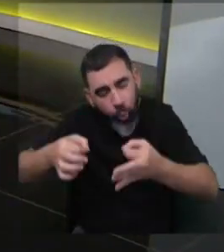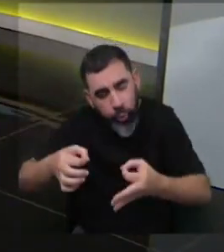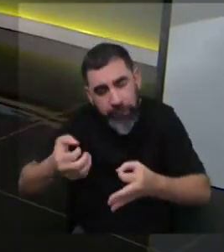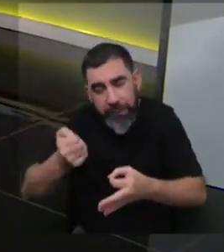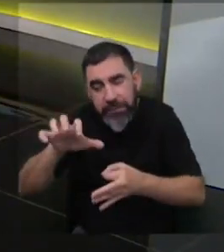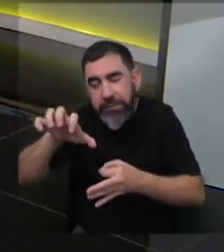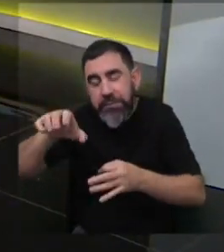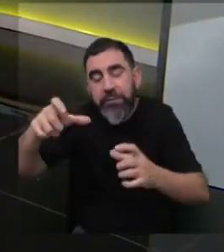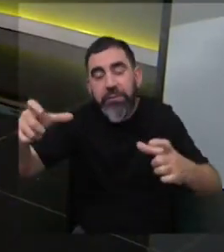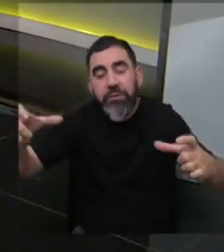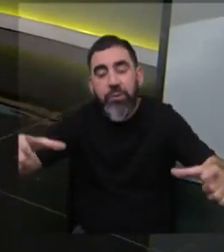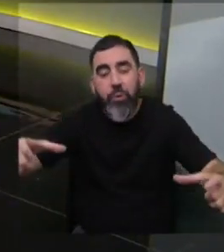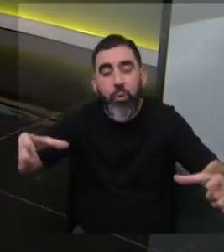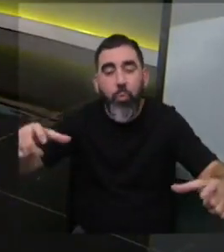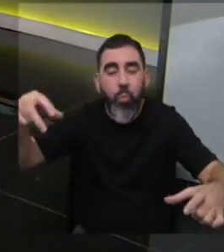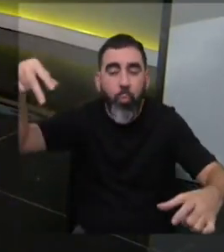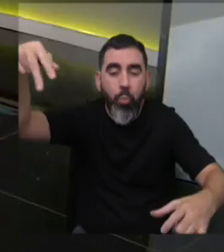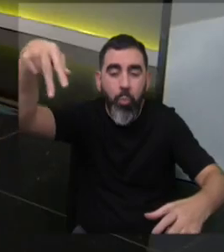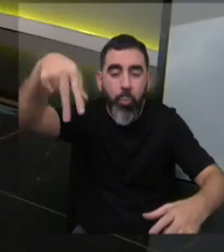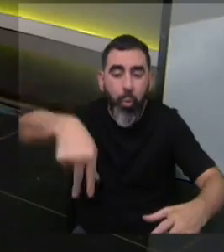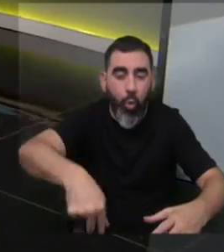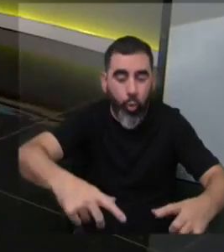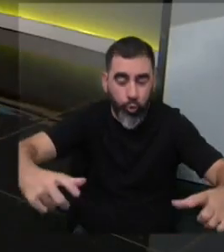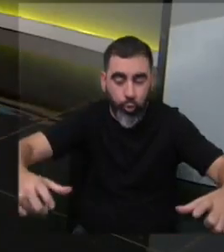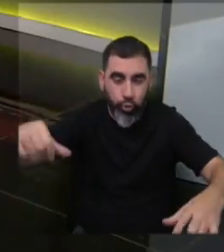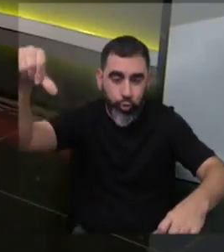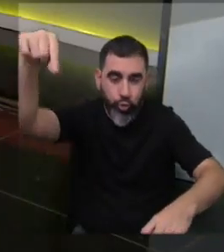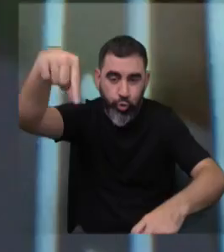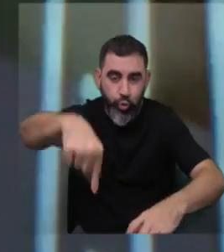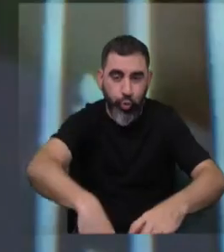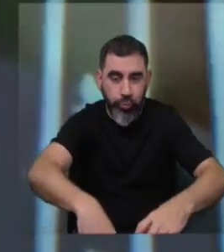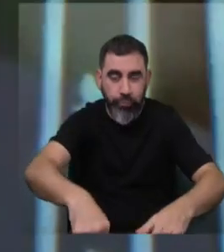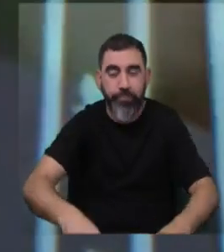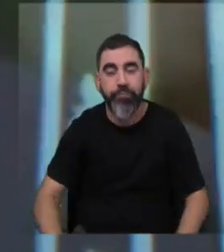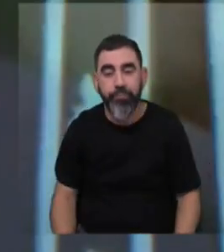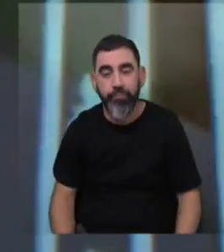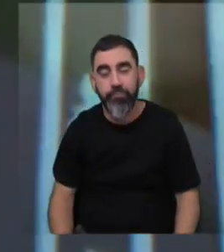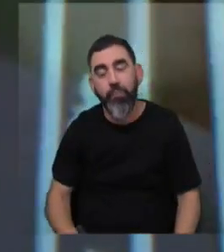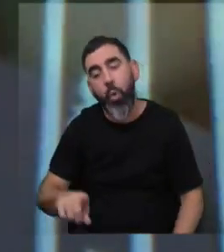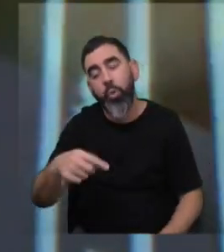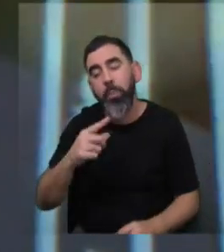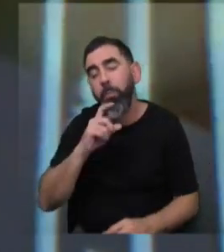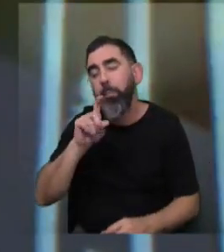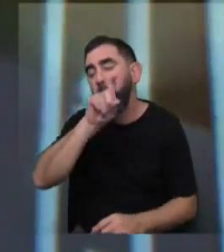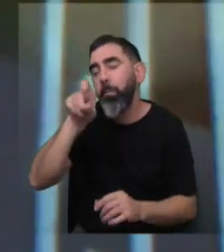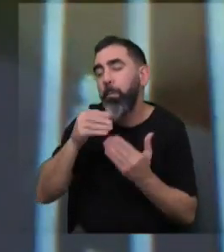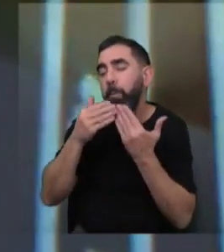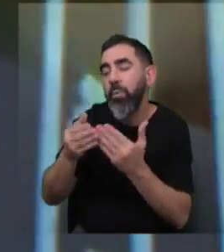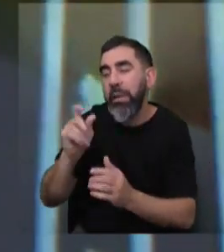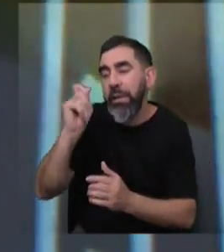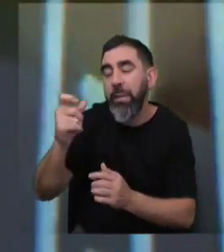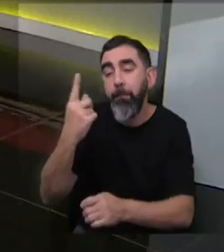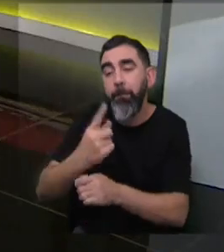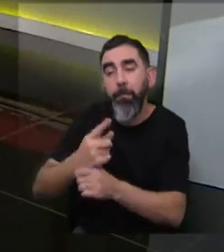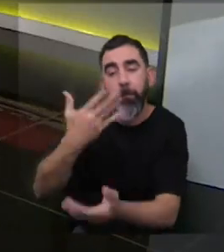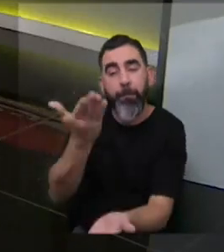agarrar, los dos se caen en un pozo profundo. Y acá llega otra pregunta. ¿Quién de los dos